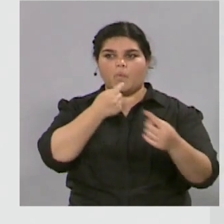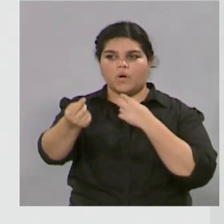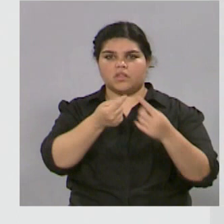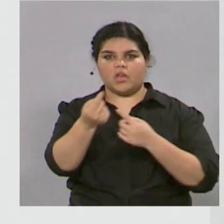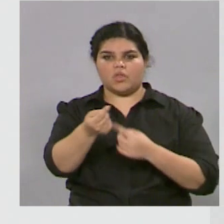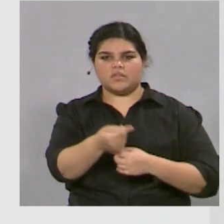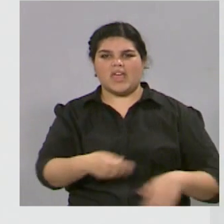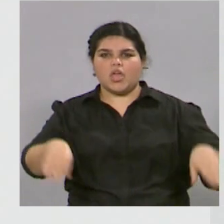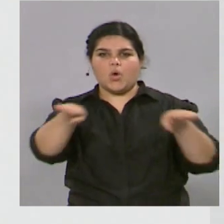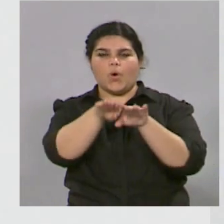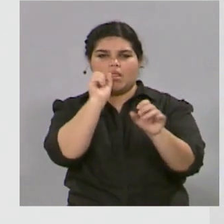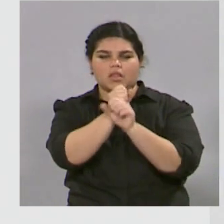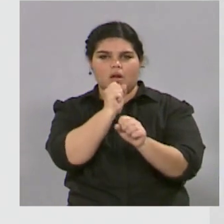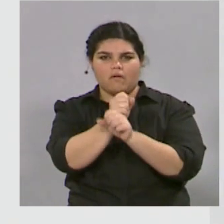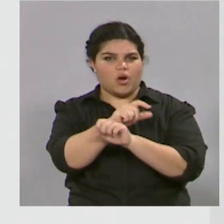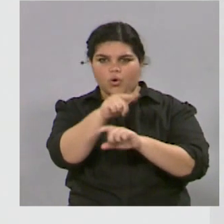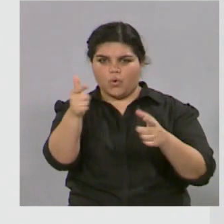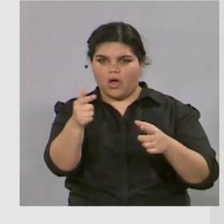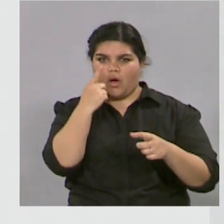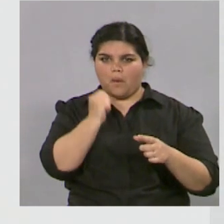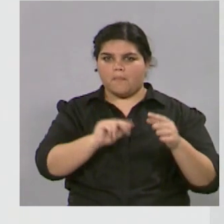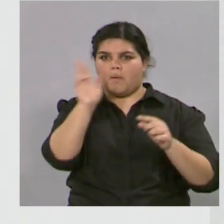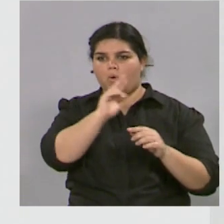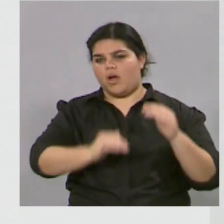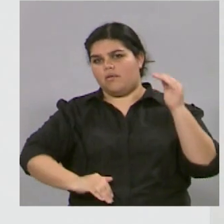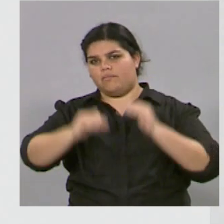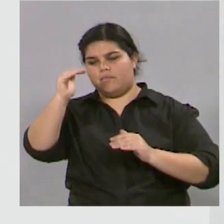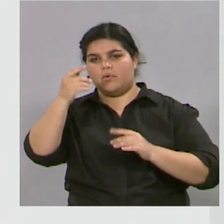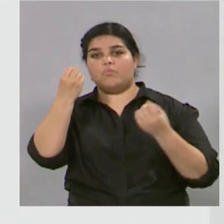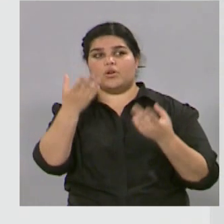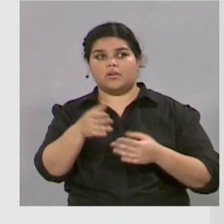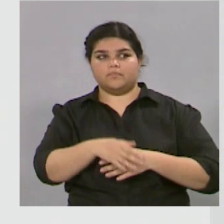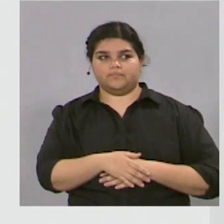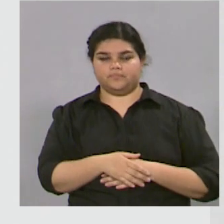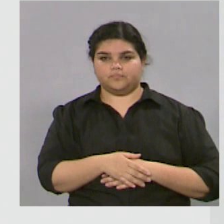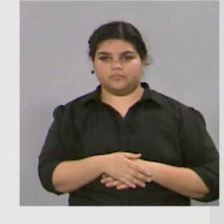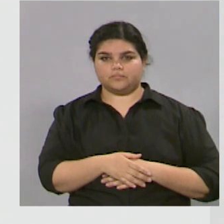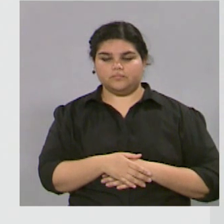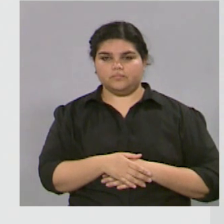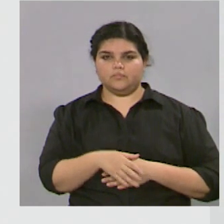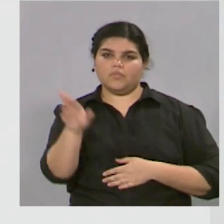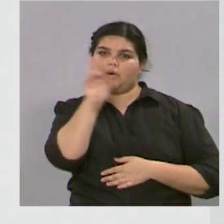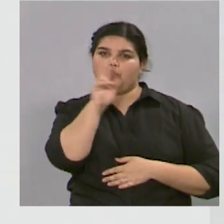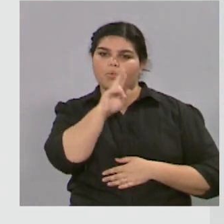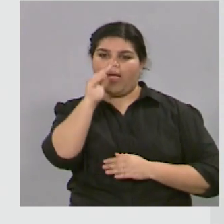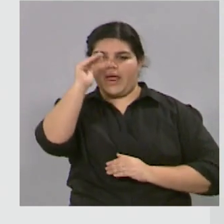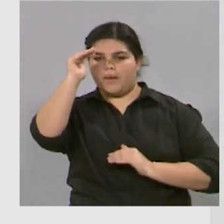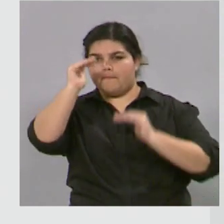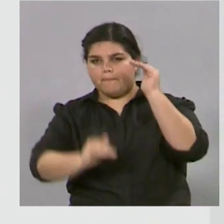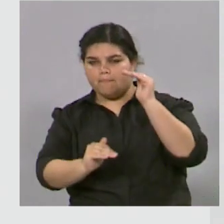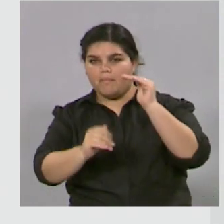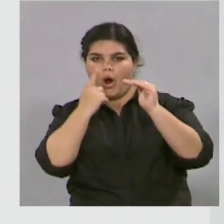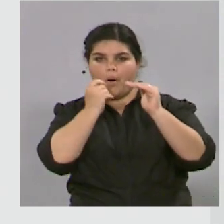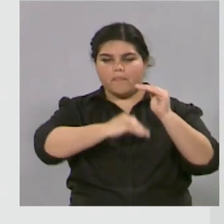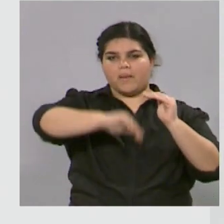laboral entre hombres y mujeres, y los motivos son los siguientes. El mito de que la mujer está menos calificada que el hombre